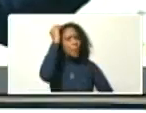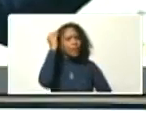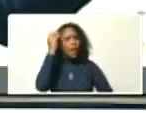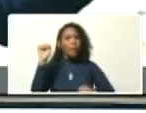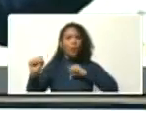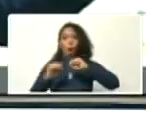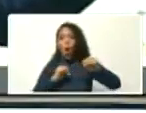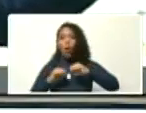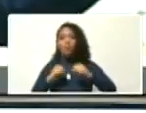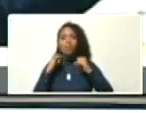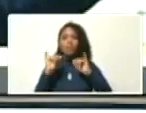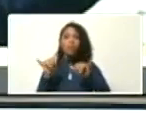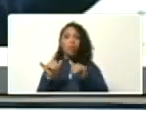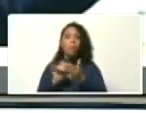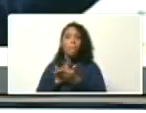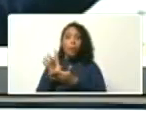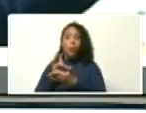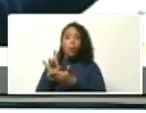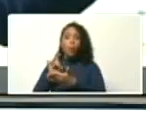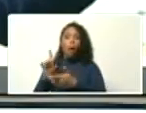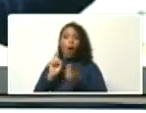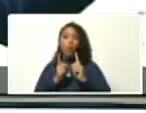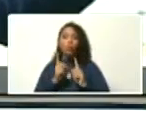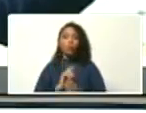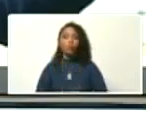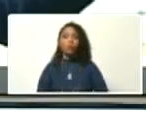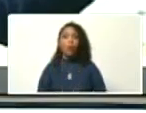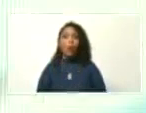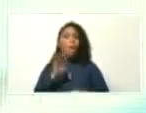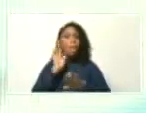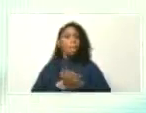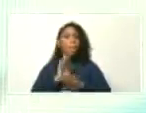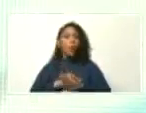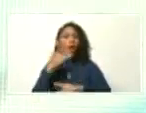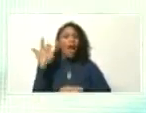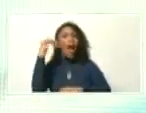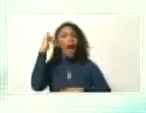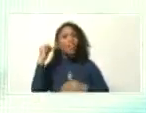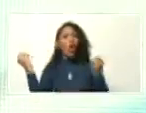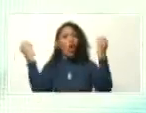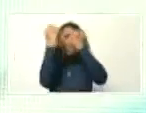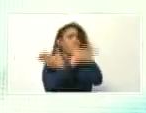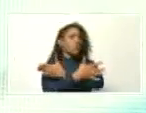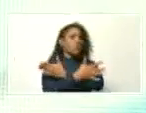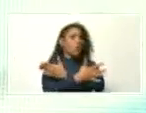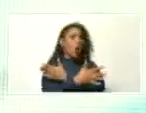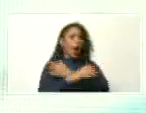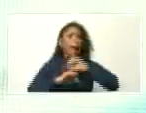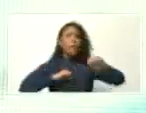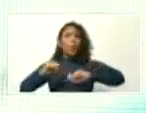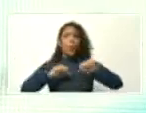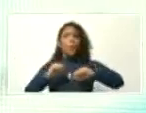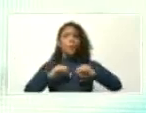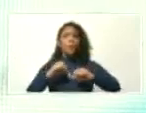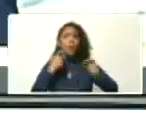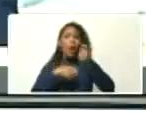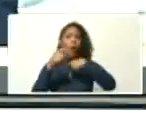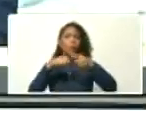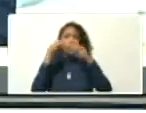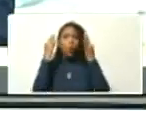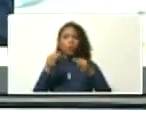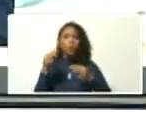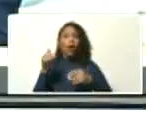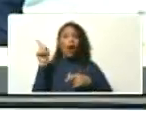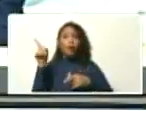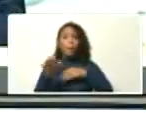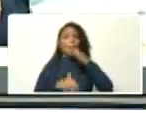actuar desde los excluidos. ¿Por qué existe confusión en el movimiento del comercio justo? Y por ahí se va.